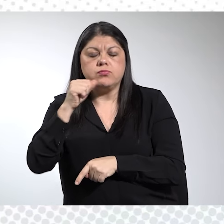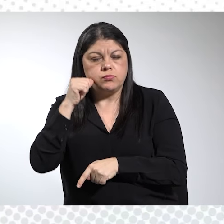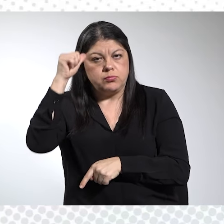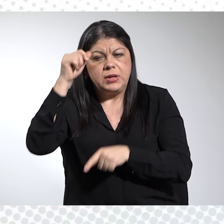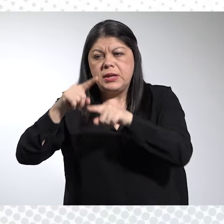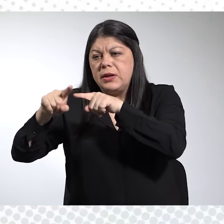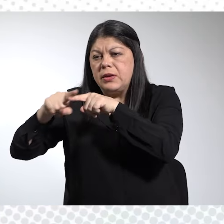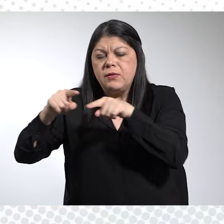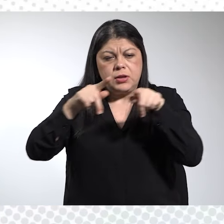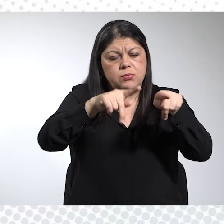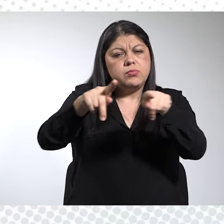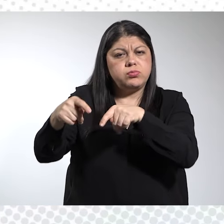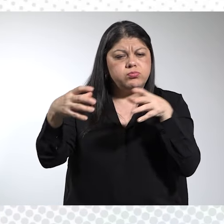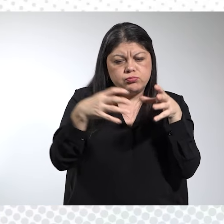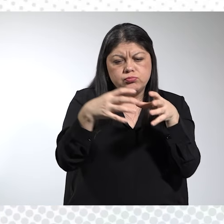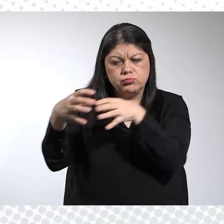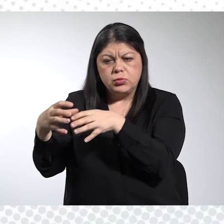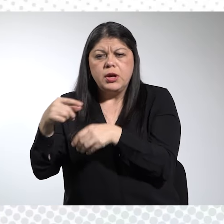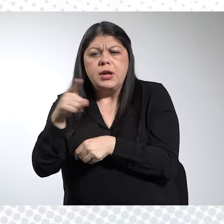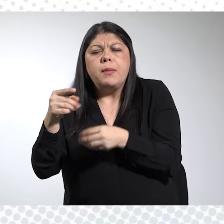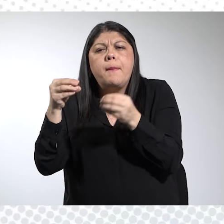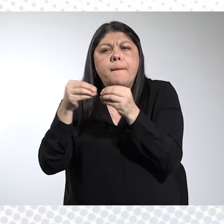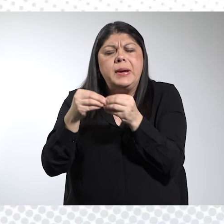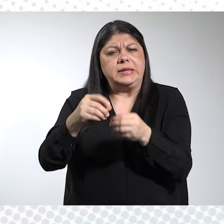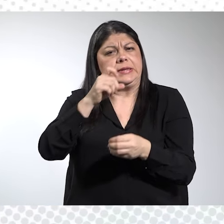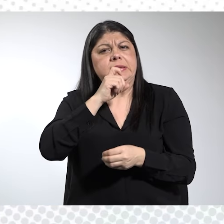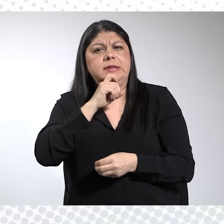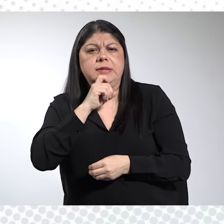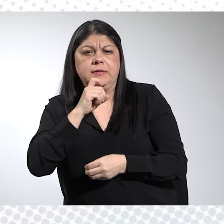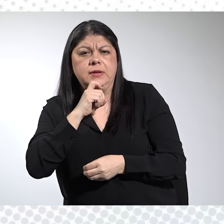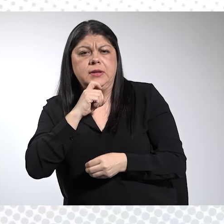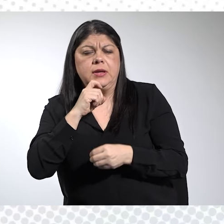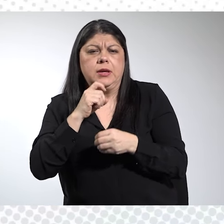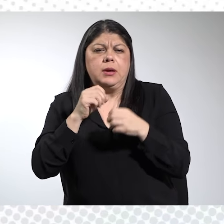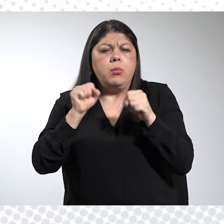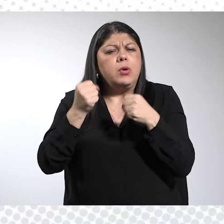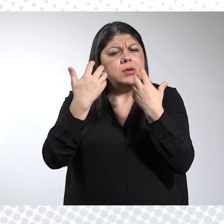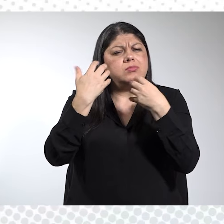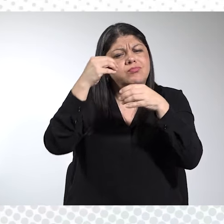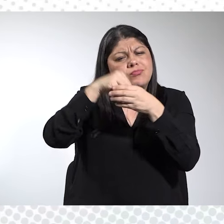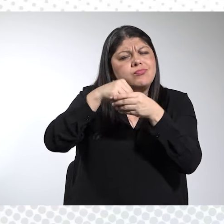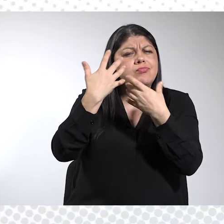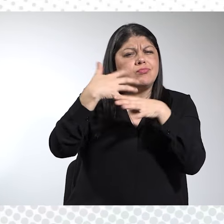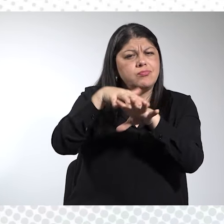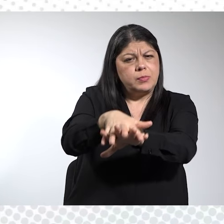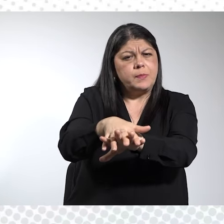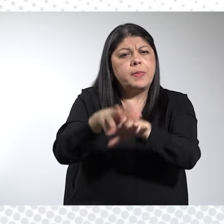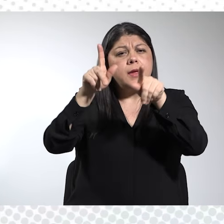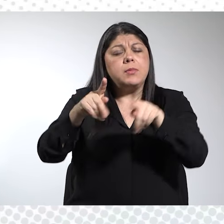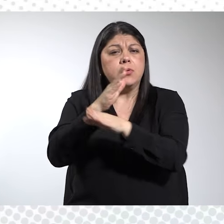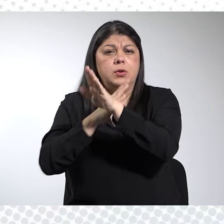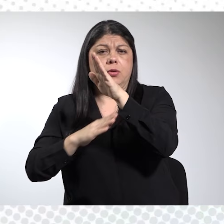adulta mayor y las diferentes poblaciones, que son las que tienen más dificultad en el poderse integrar.